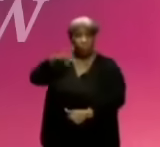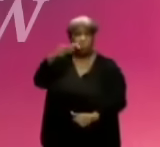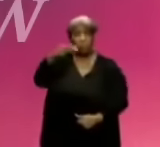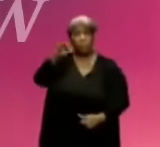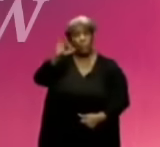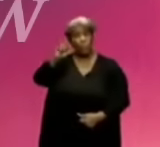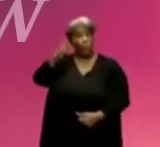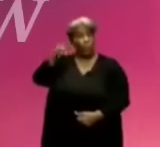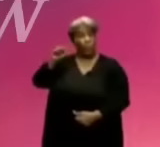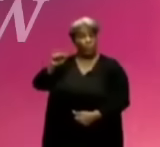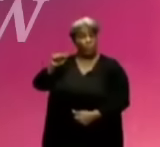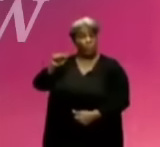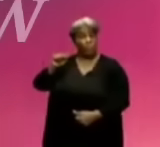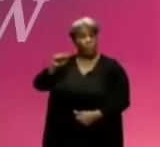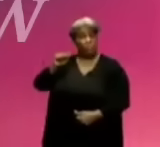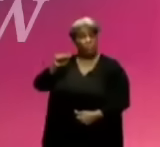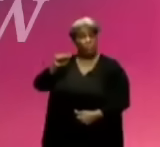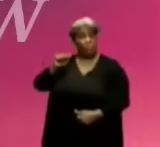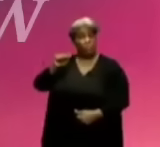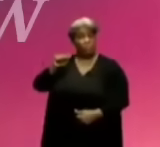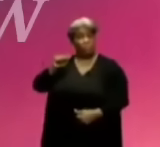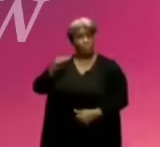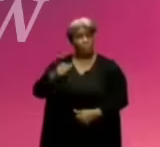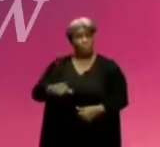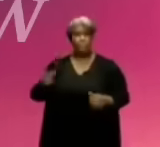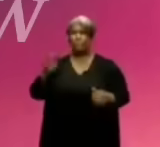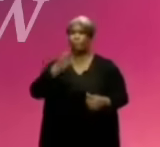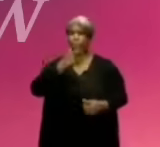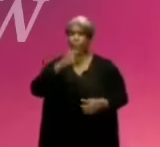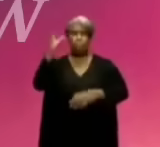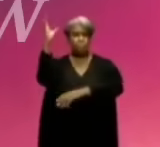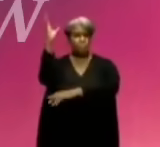el pasado septiembre,